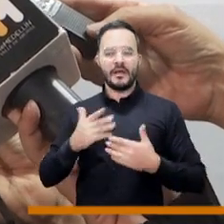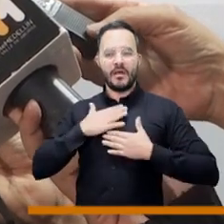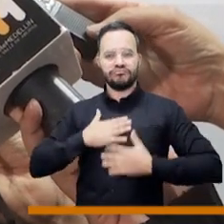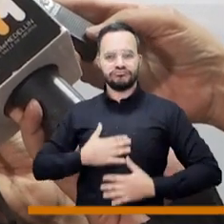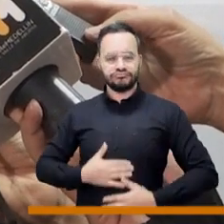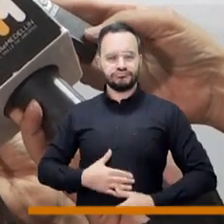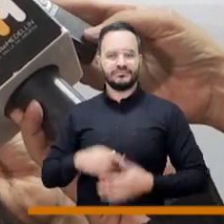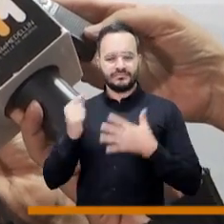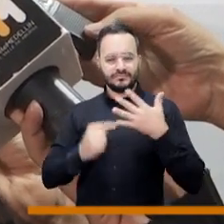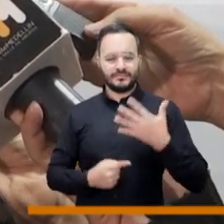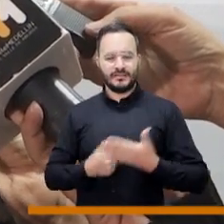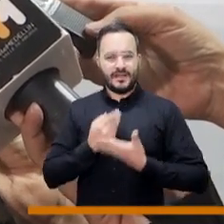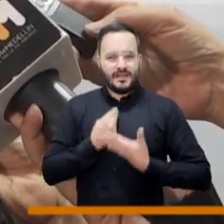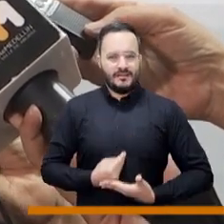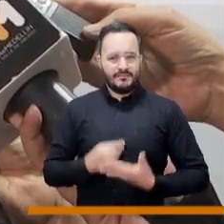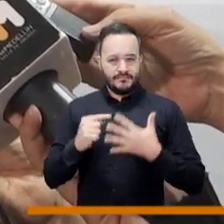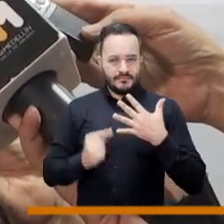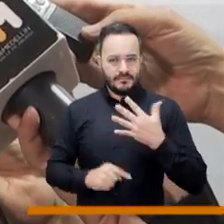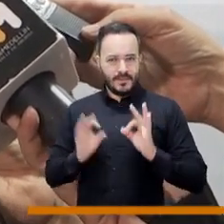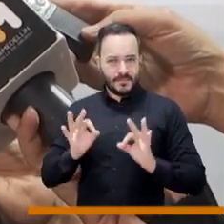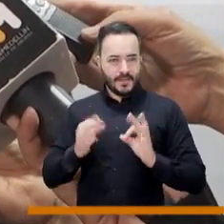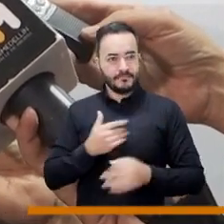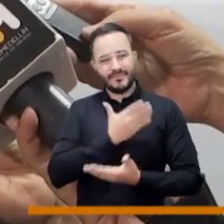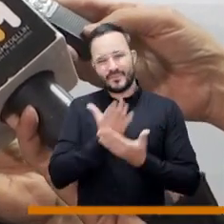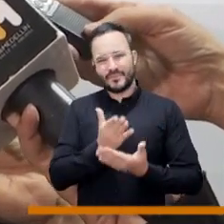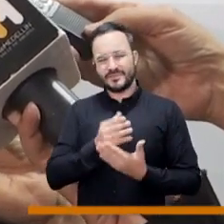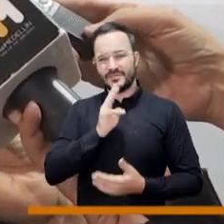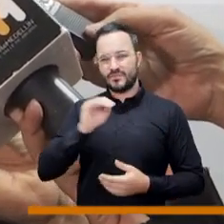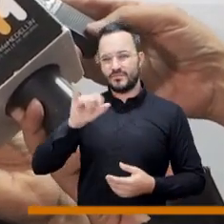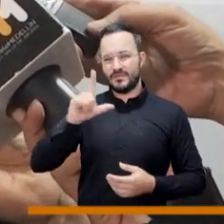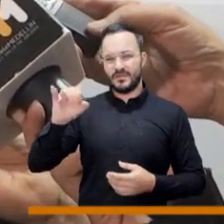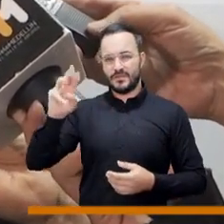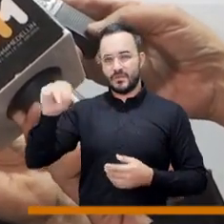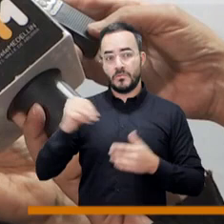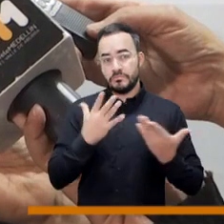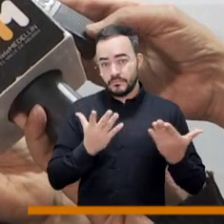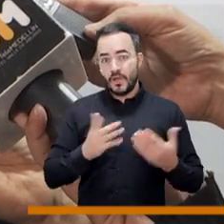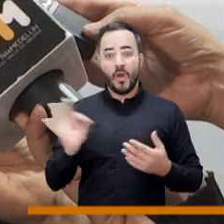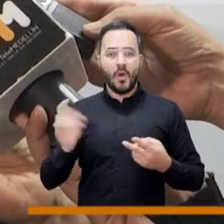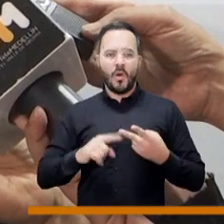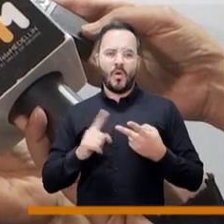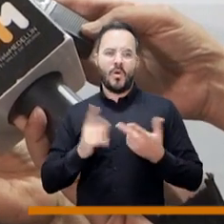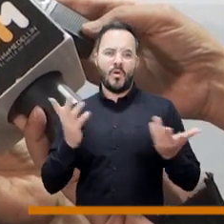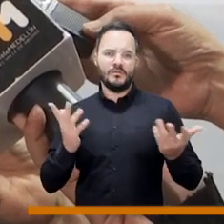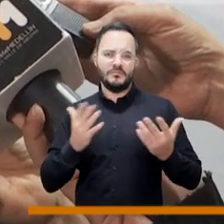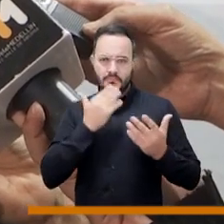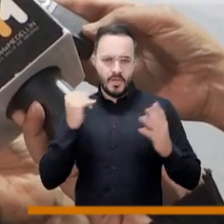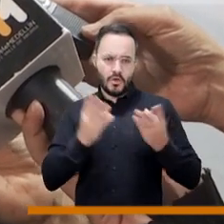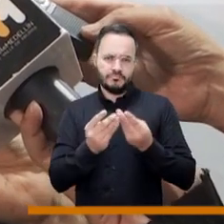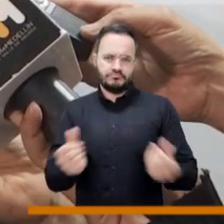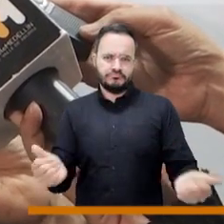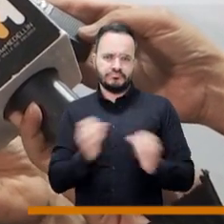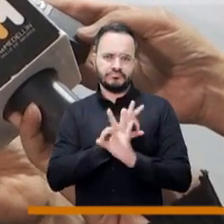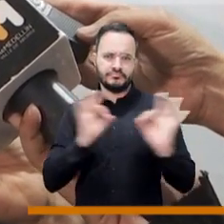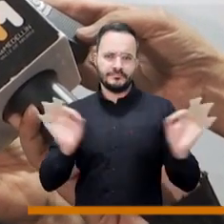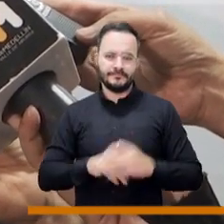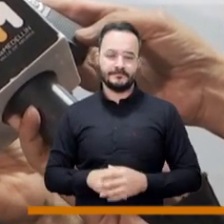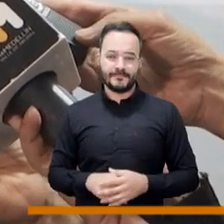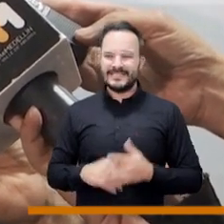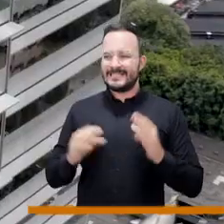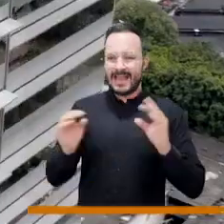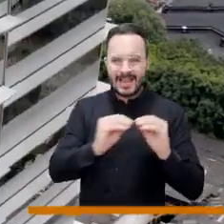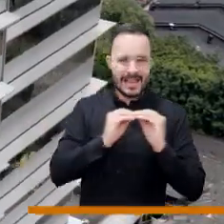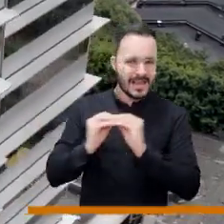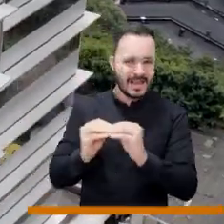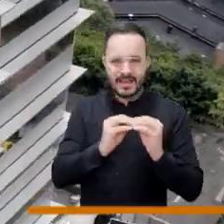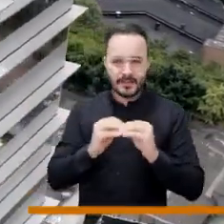poder facilitar unas garantías respecto a la propuesta de capitalización que nos hace Millicom o la posibilidad de